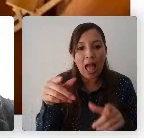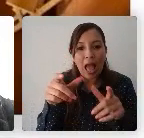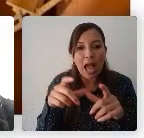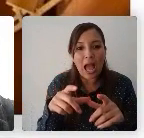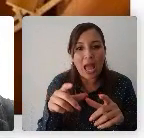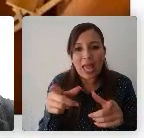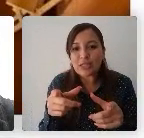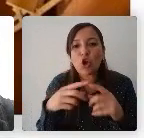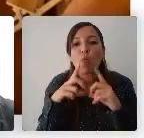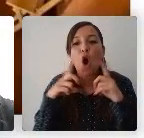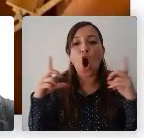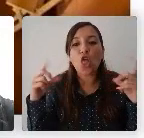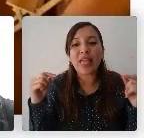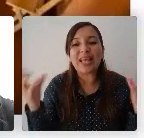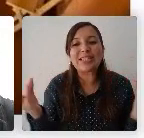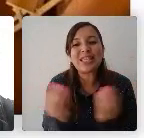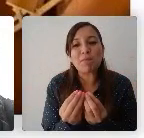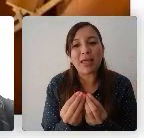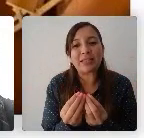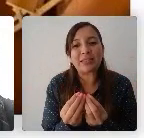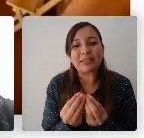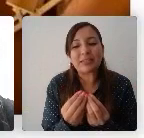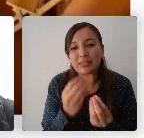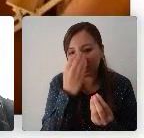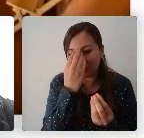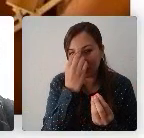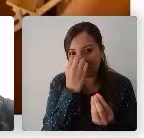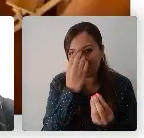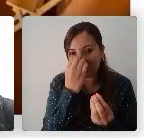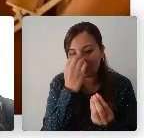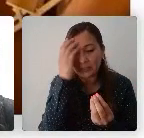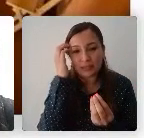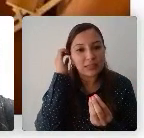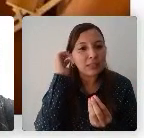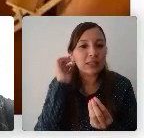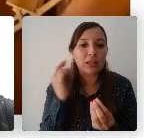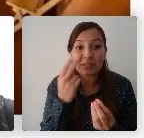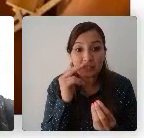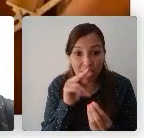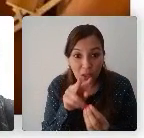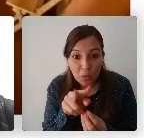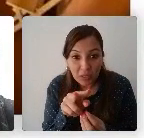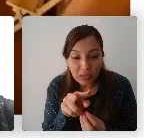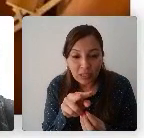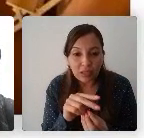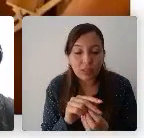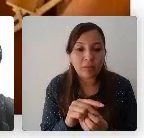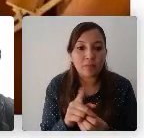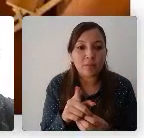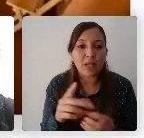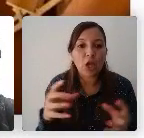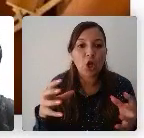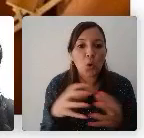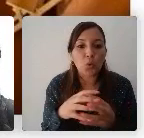alojamientos que ya cuentan cada uno de estos emprendimientos, ¿no? Tenemos emprendimientos,